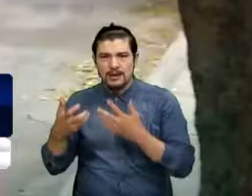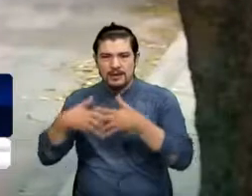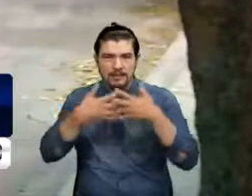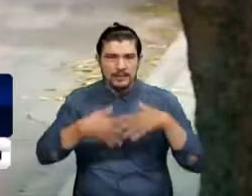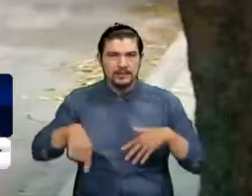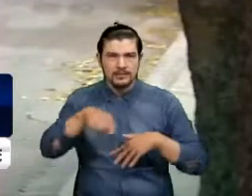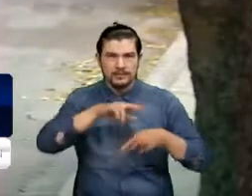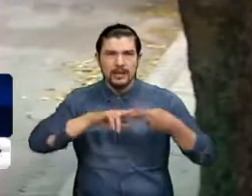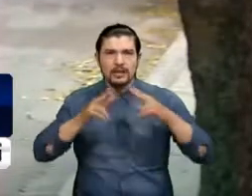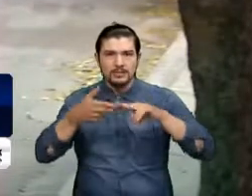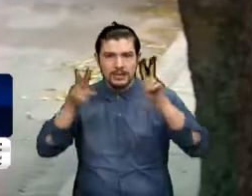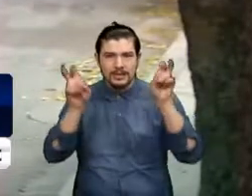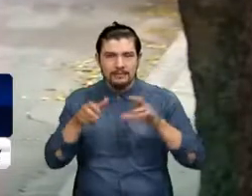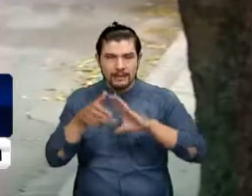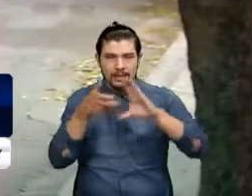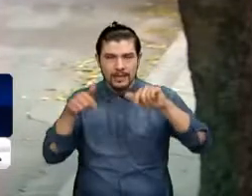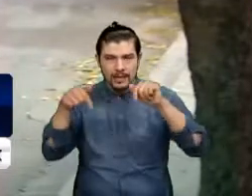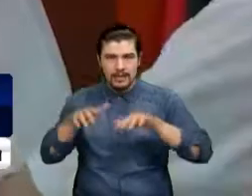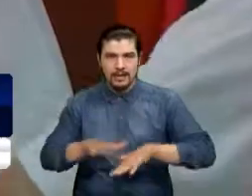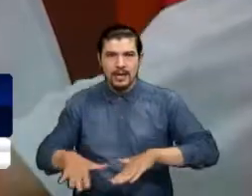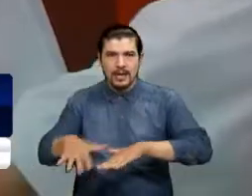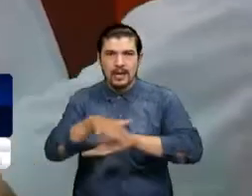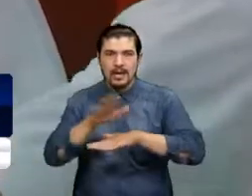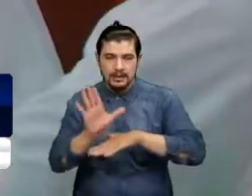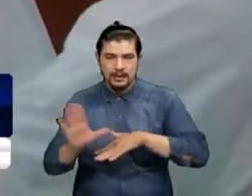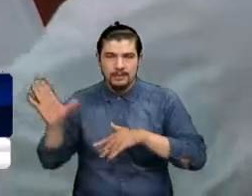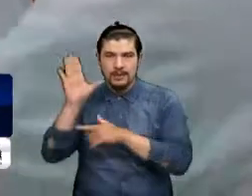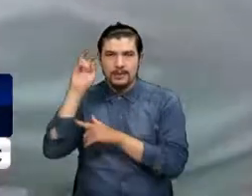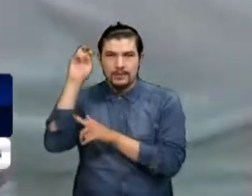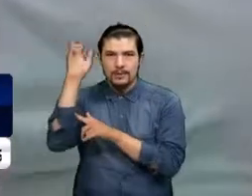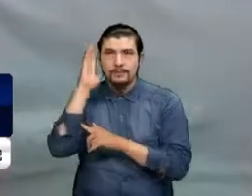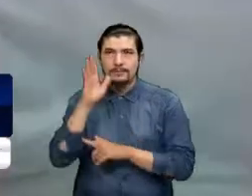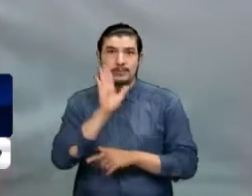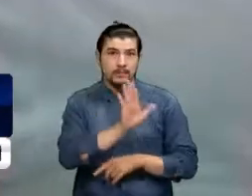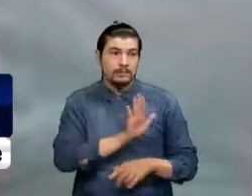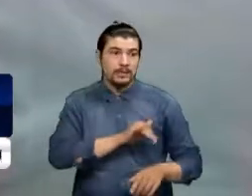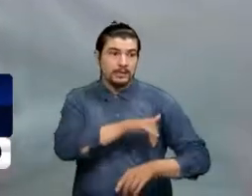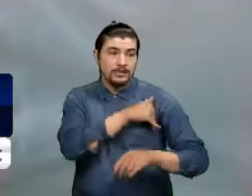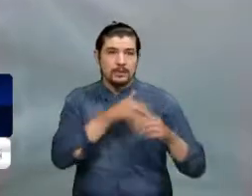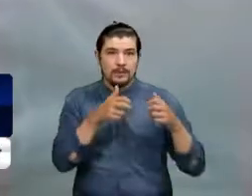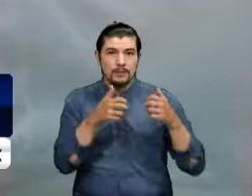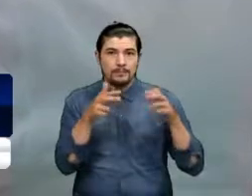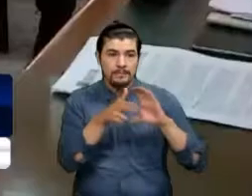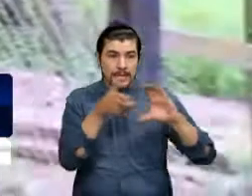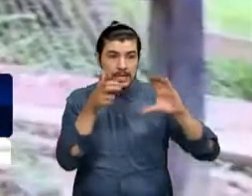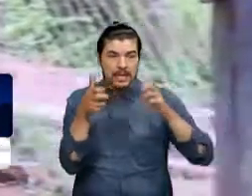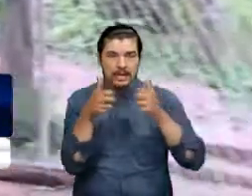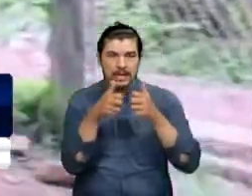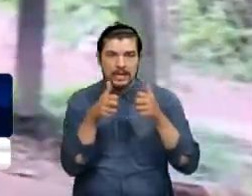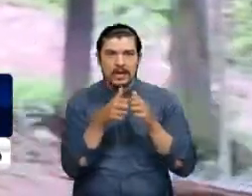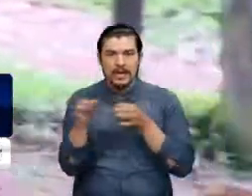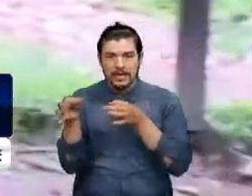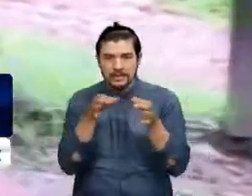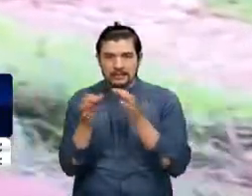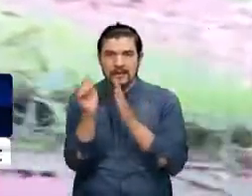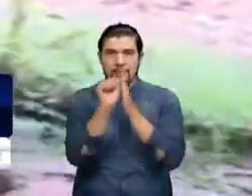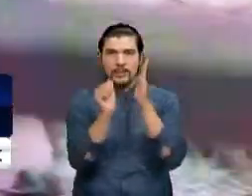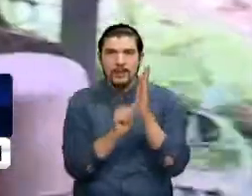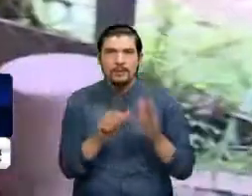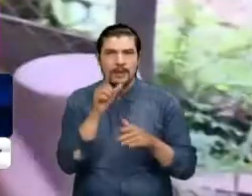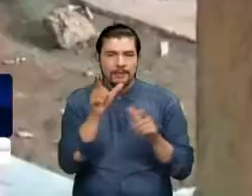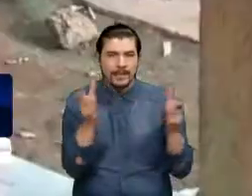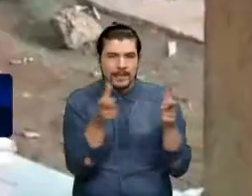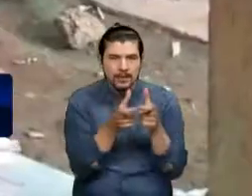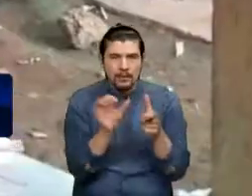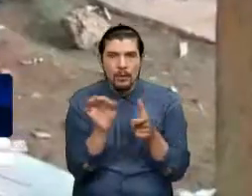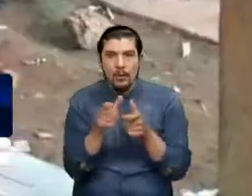tema aquí en la región norte santandereana. El Ministerio de Minas y Energías explicó los programas que tienen para pequeños y grandes mineros en